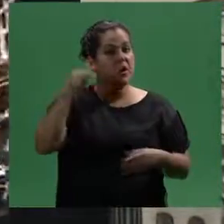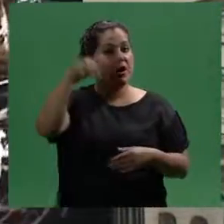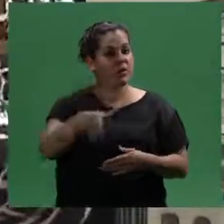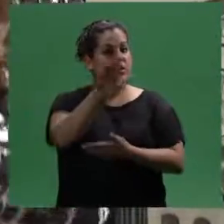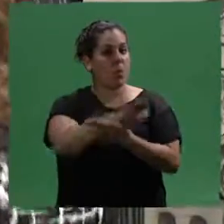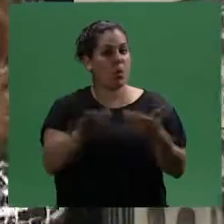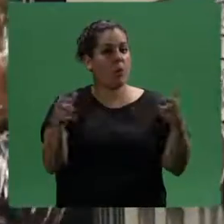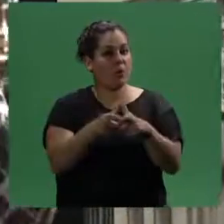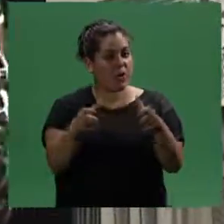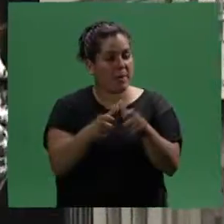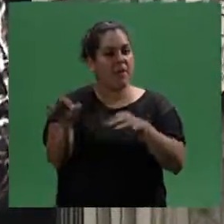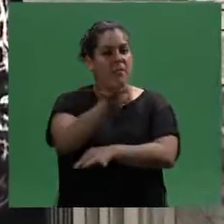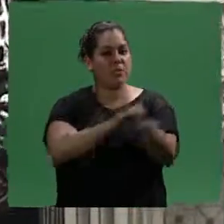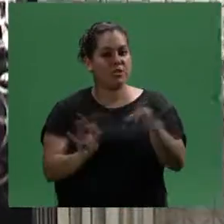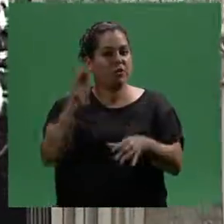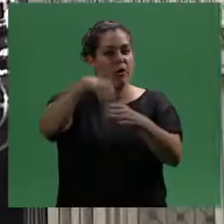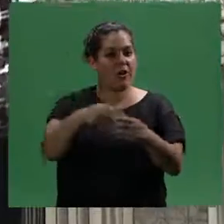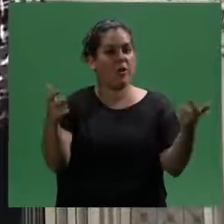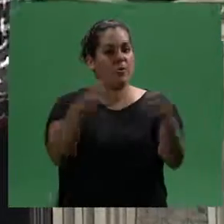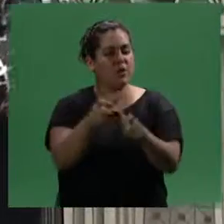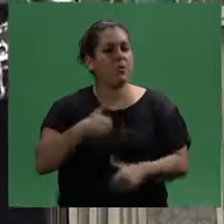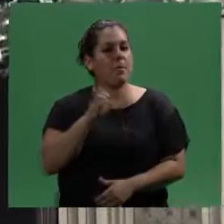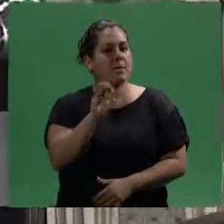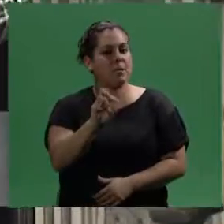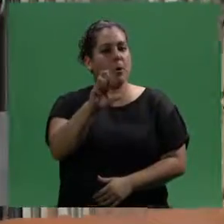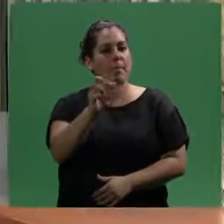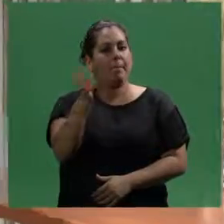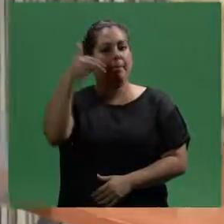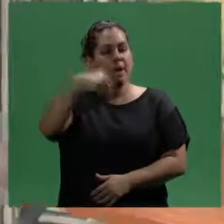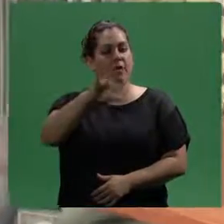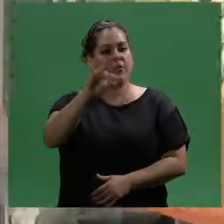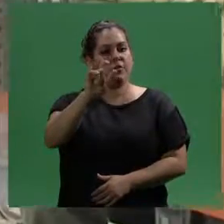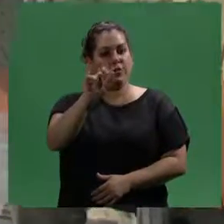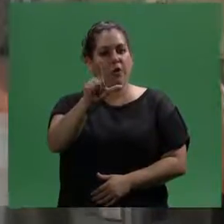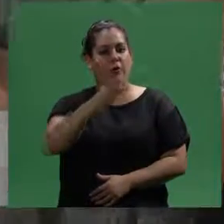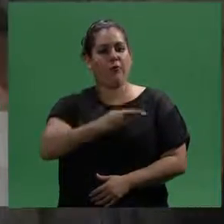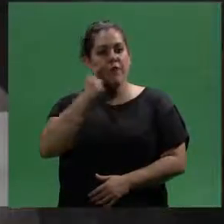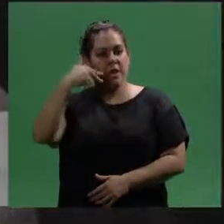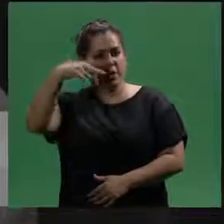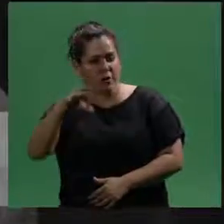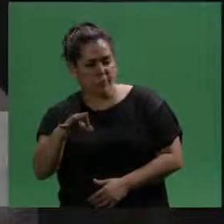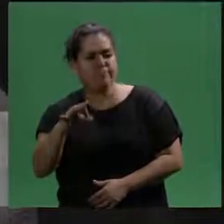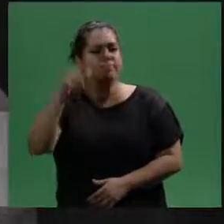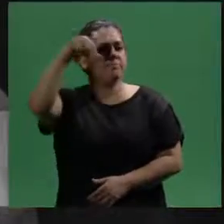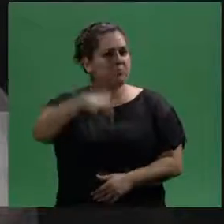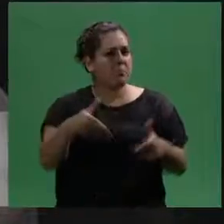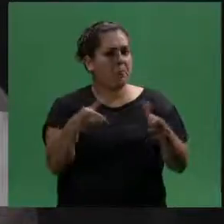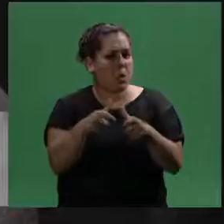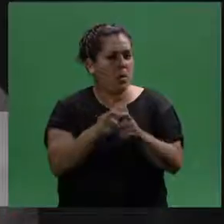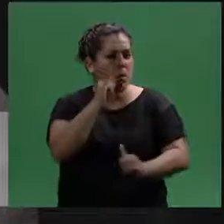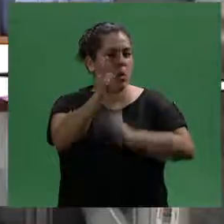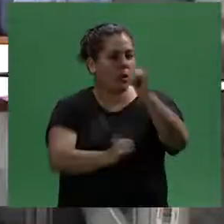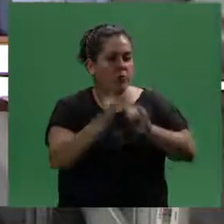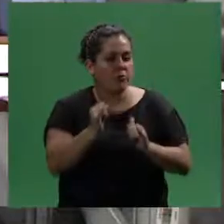Bienvenidos. Este es un nuevo programa de Proyecto en Comisión. Mi nombre es Fernanda Pandolfino. En este programa te vamos a contar cuál